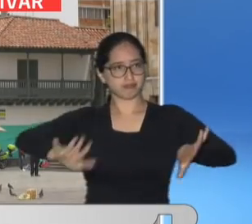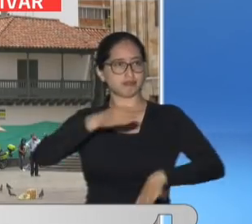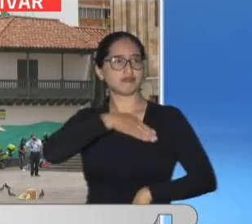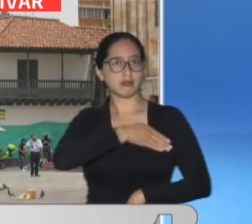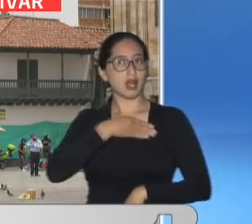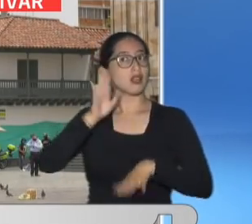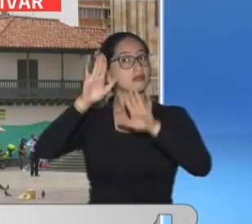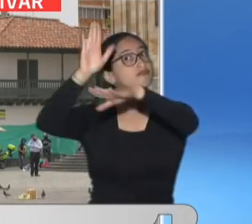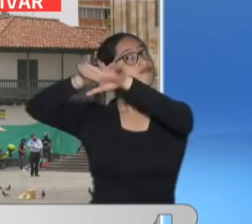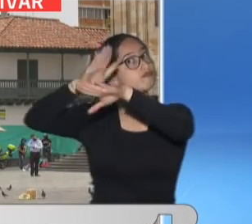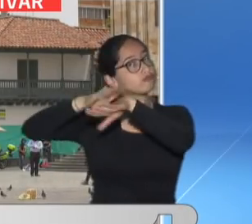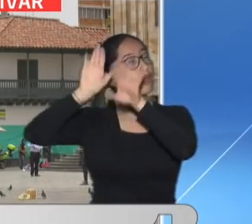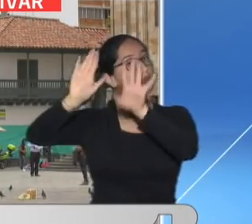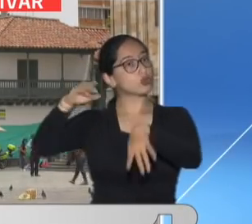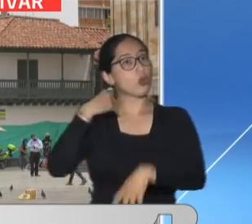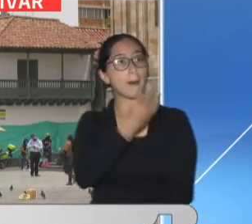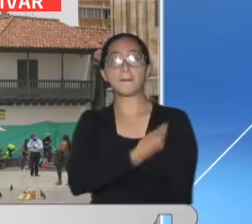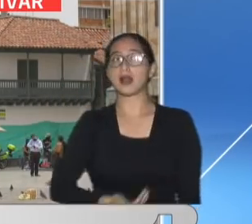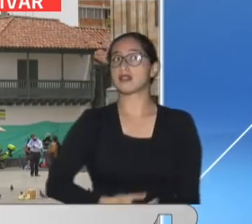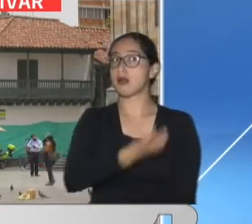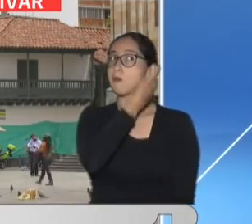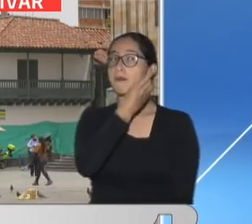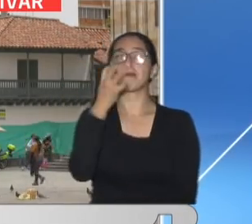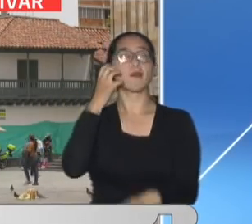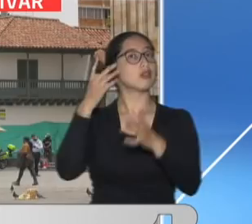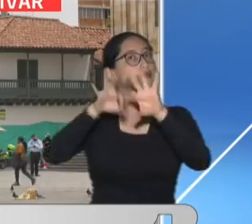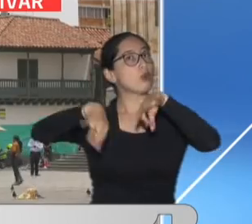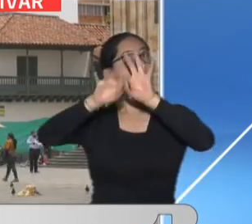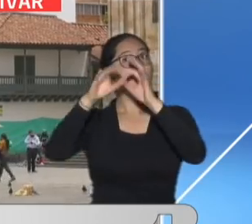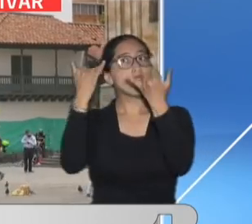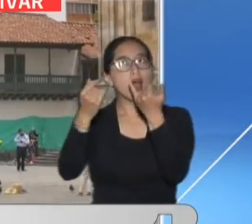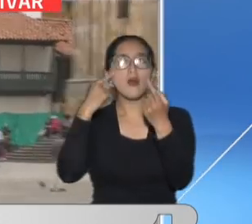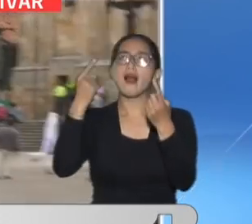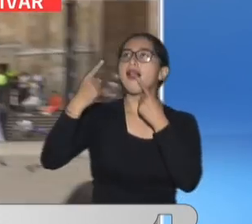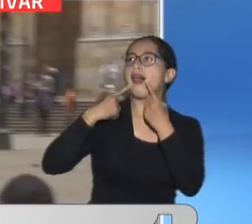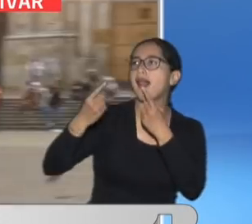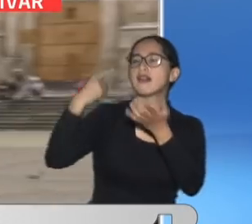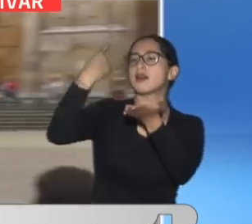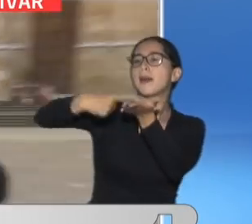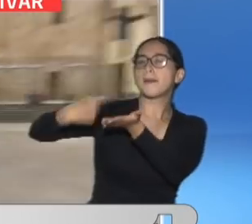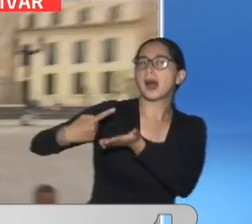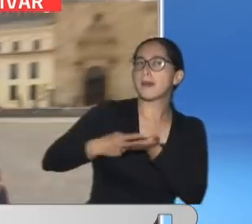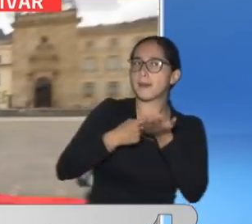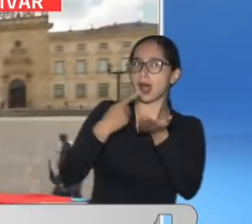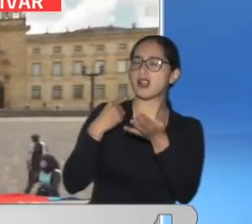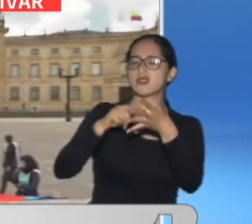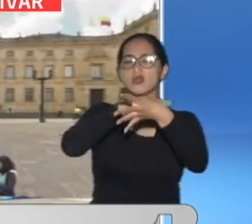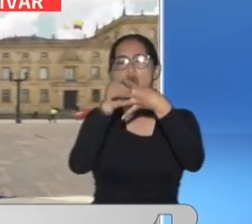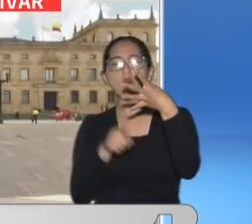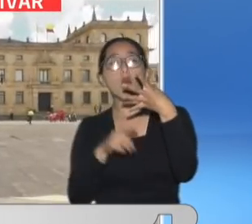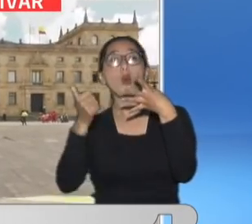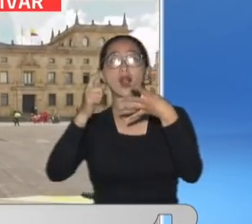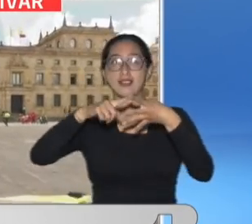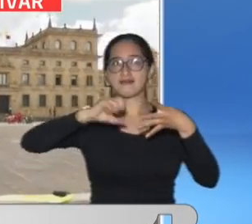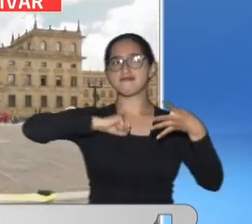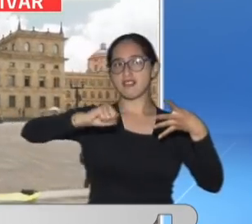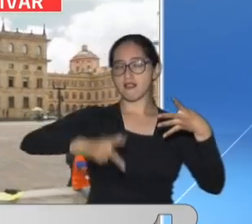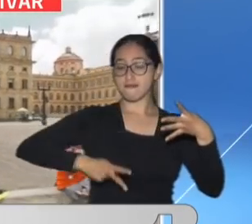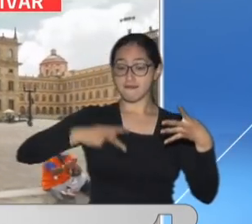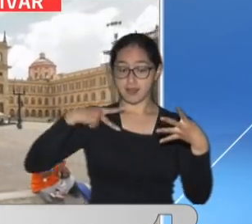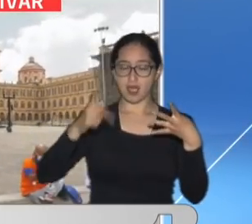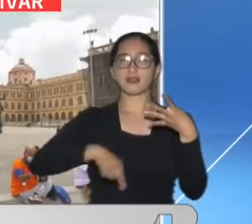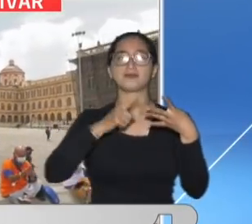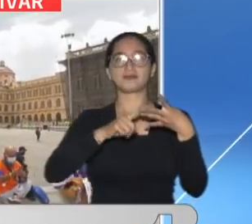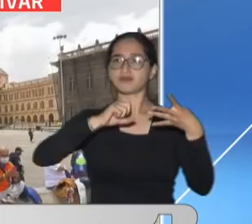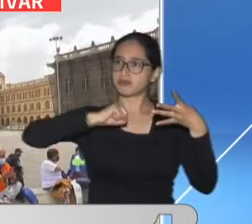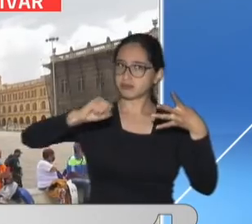para ser escuchados y, recordemos, para que se pueda dialogar sobre cuatro puntos importantes que ellos han mencionado, que es el derecho a la vida, el